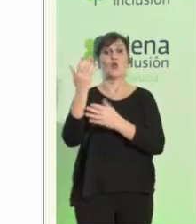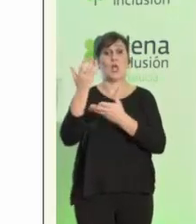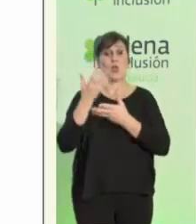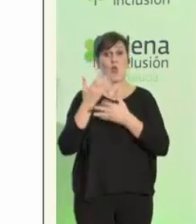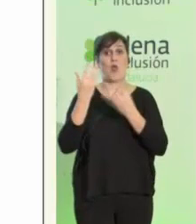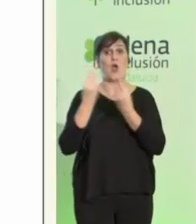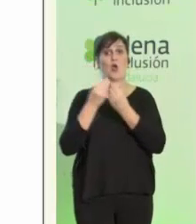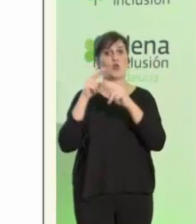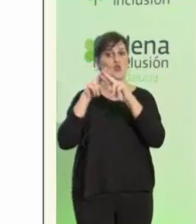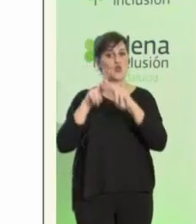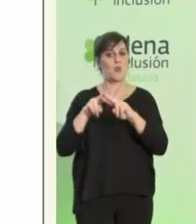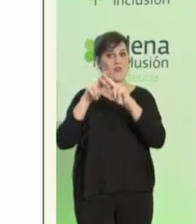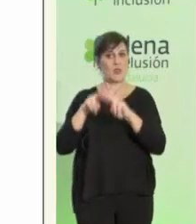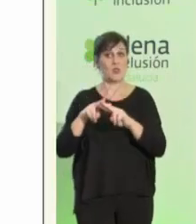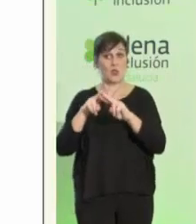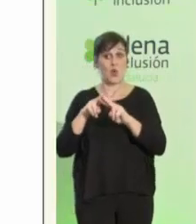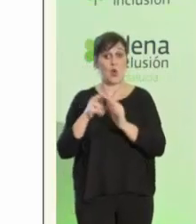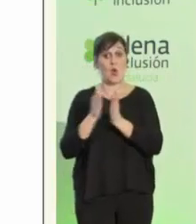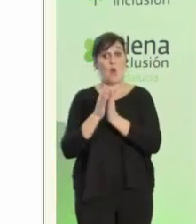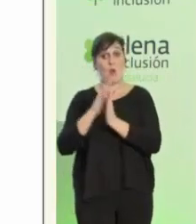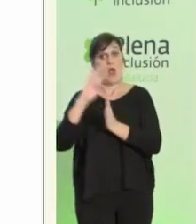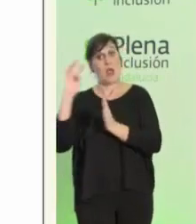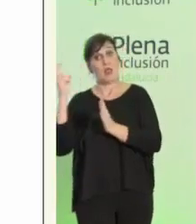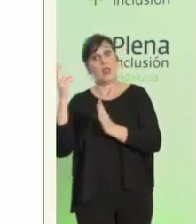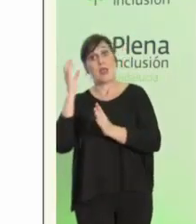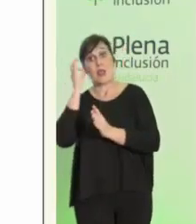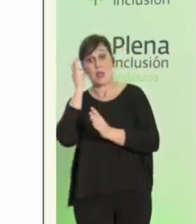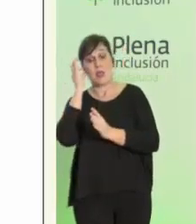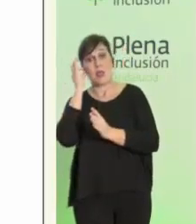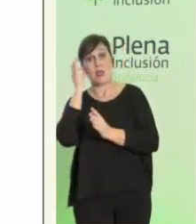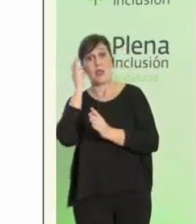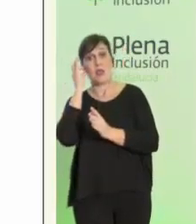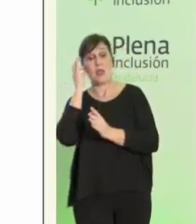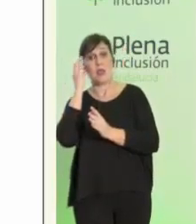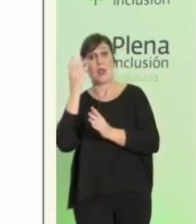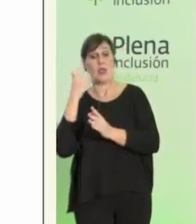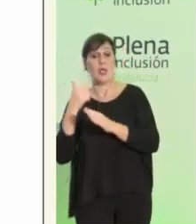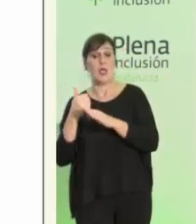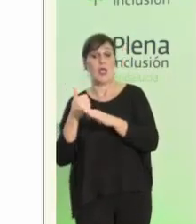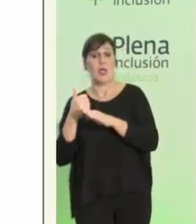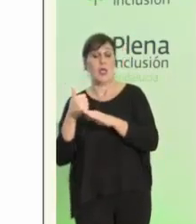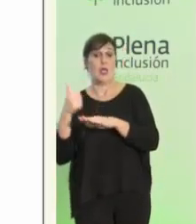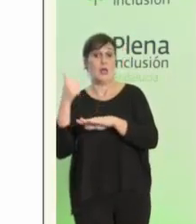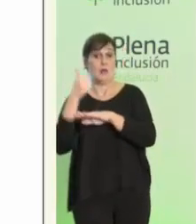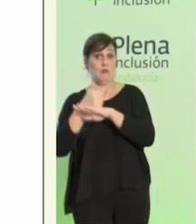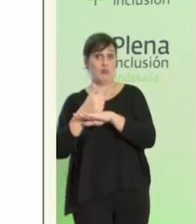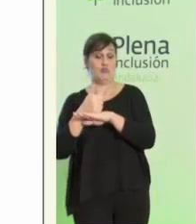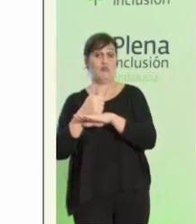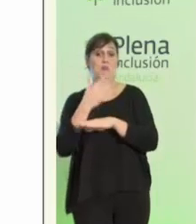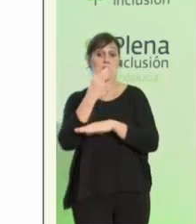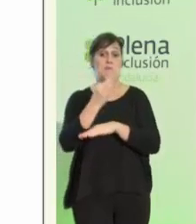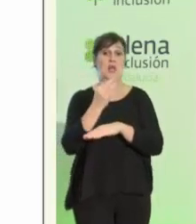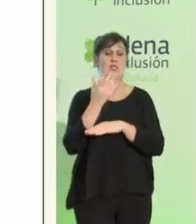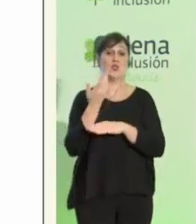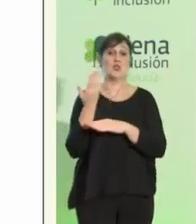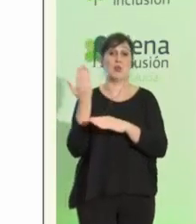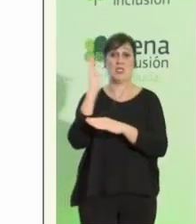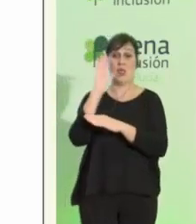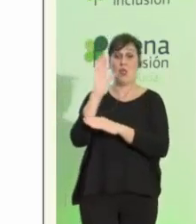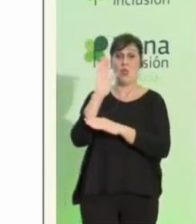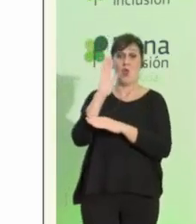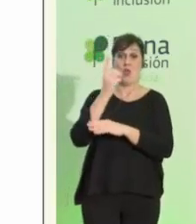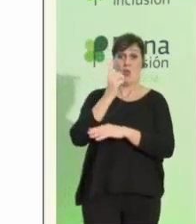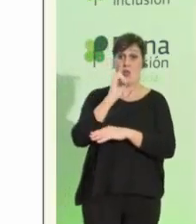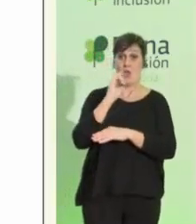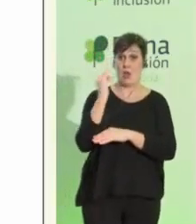otra compañera que me acompaña del trabajo, está la representación de la superintendencia, el